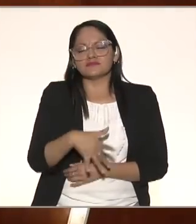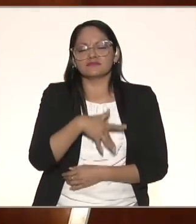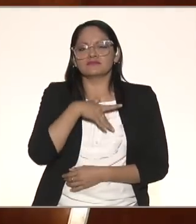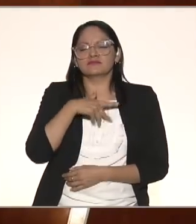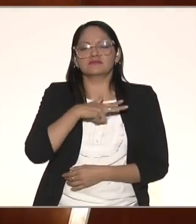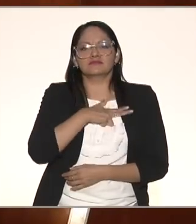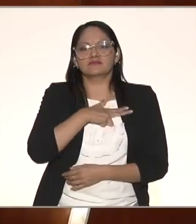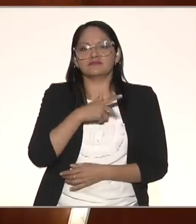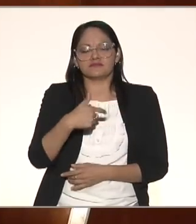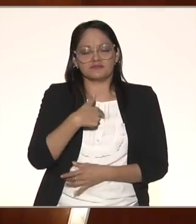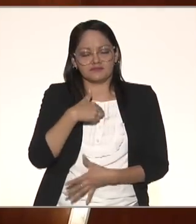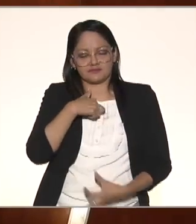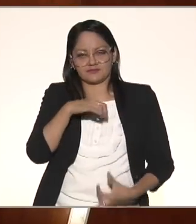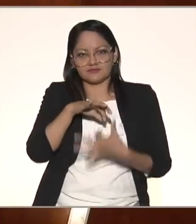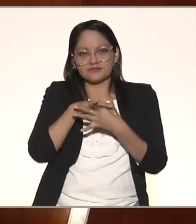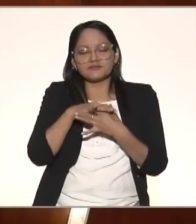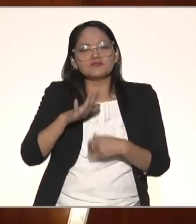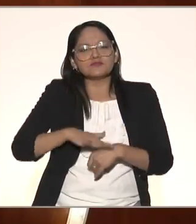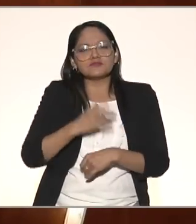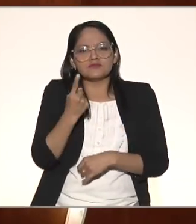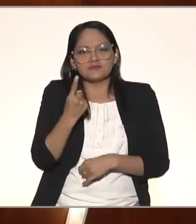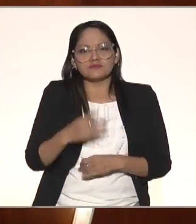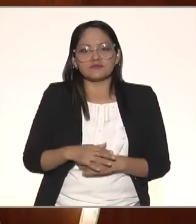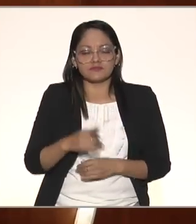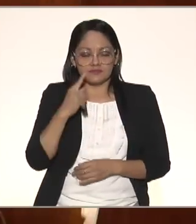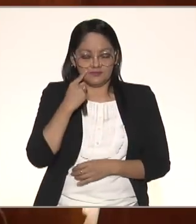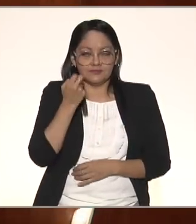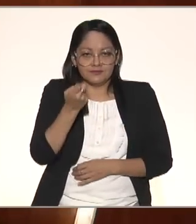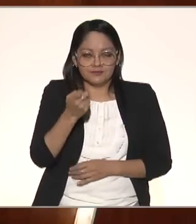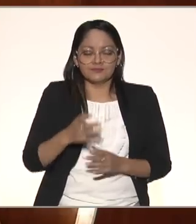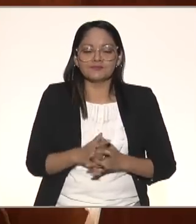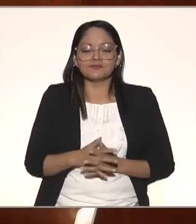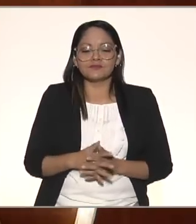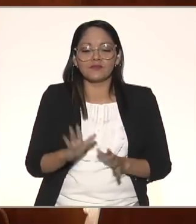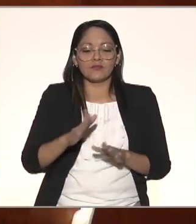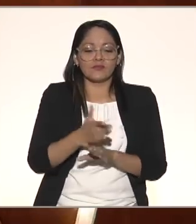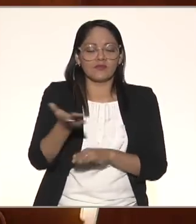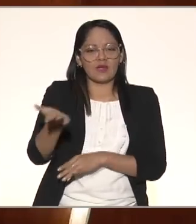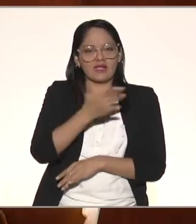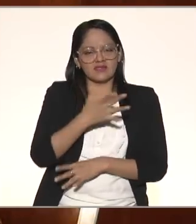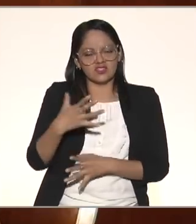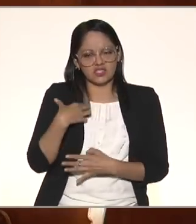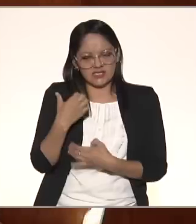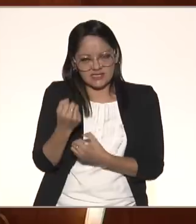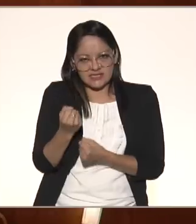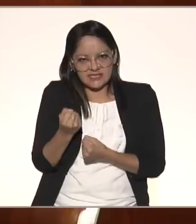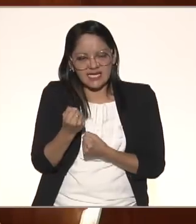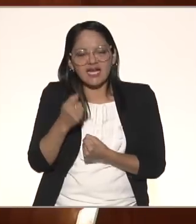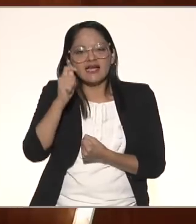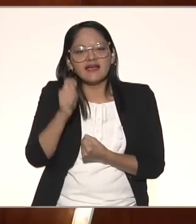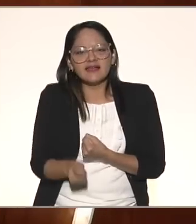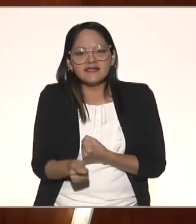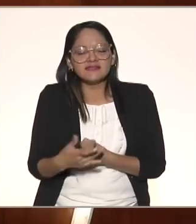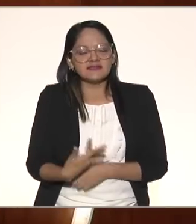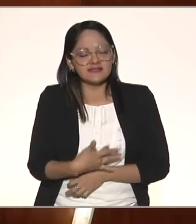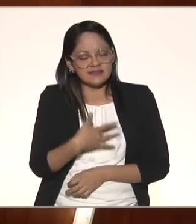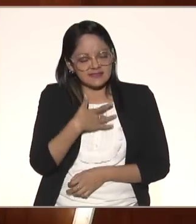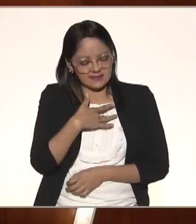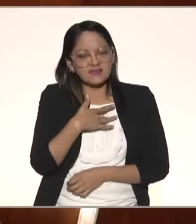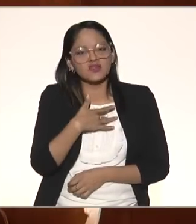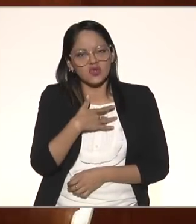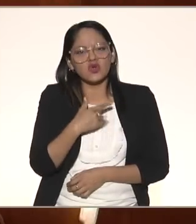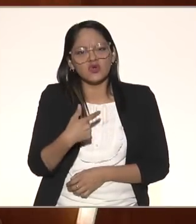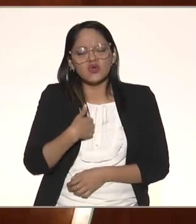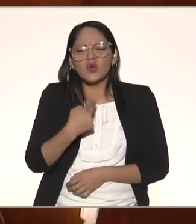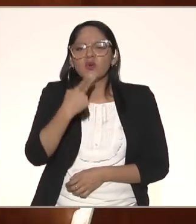abandono. Me apego justamente porque con lo que me apego termina siendo un símbolo que sirve